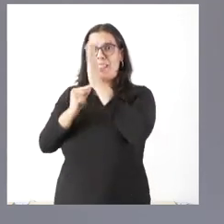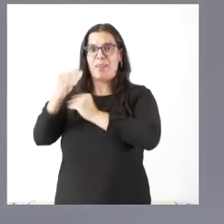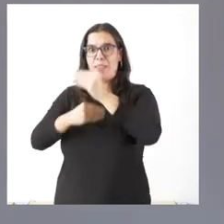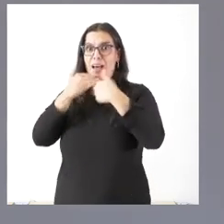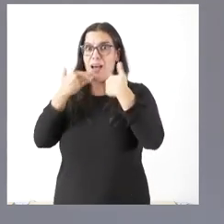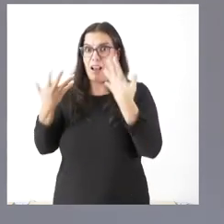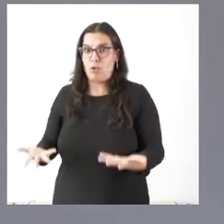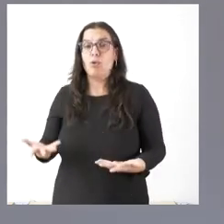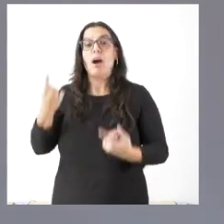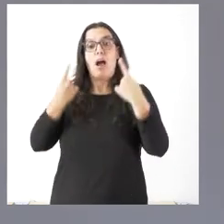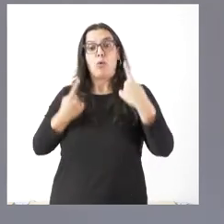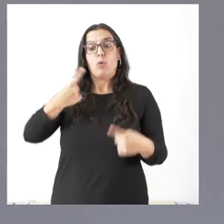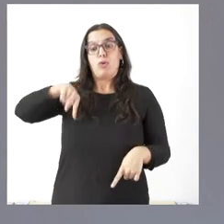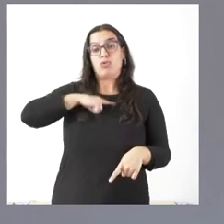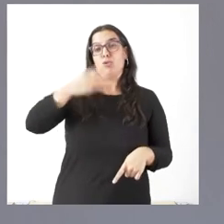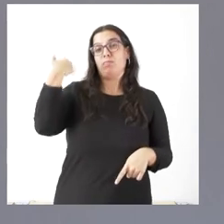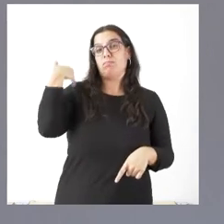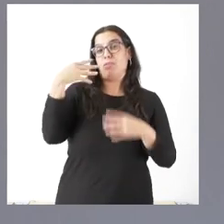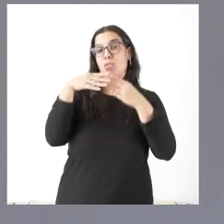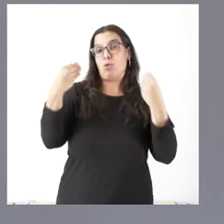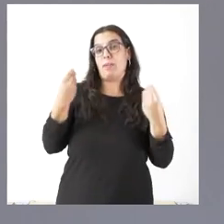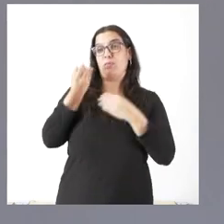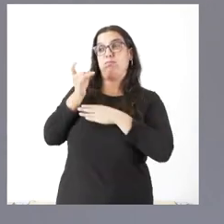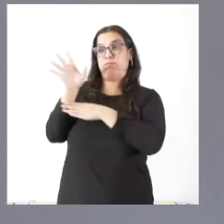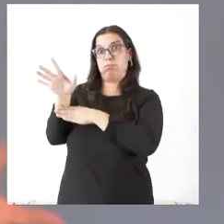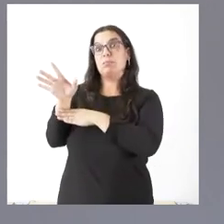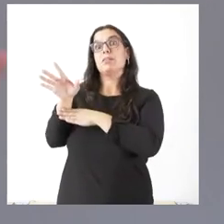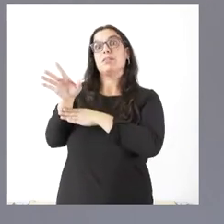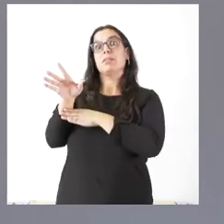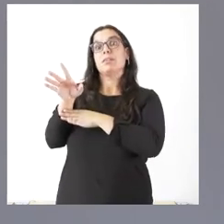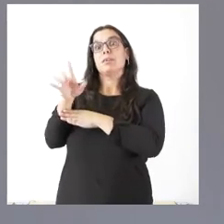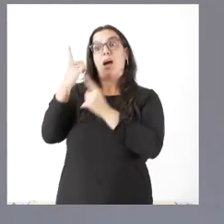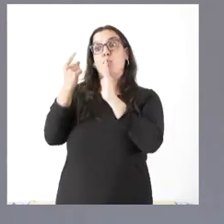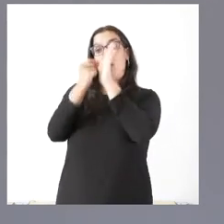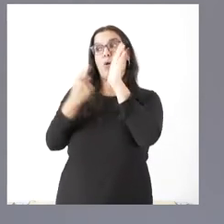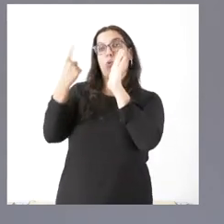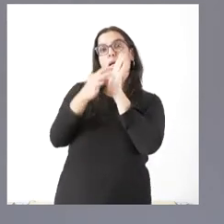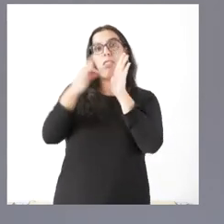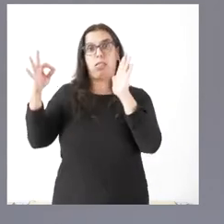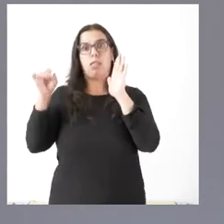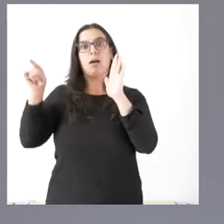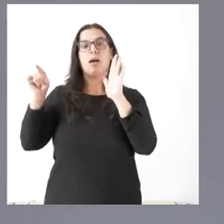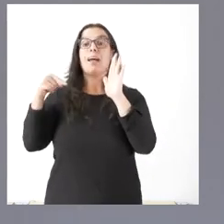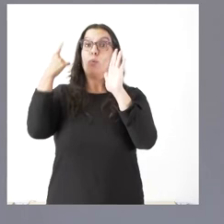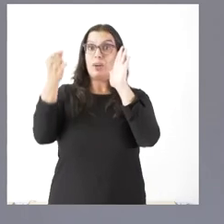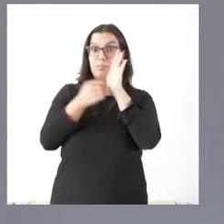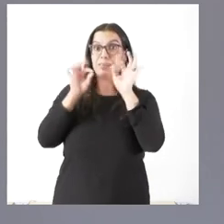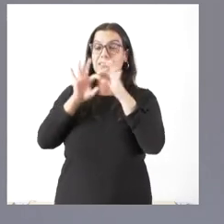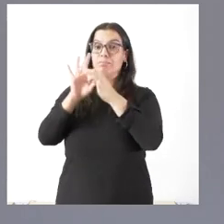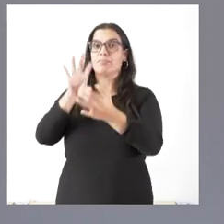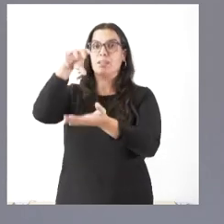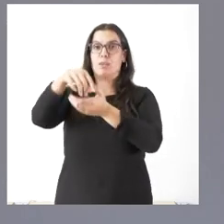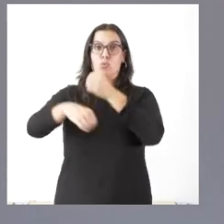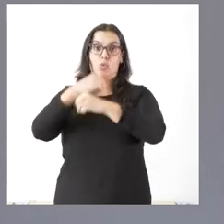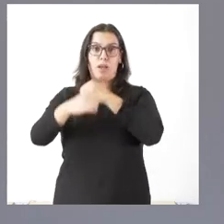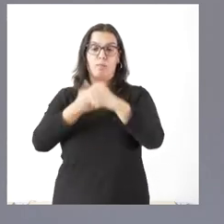algunas que les hemos propuesto en aquel trabajo que hicimos, entre ellas estaba una reflexión en torno a las nucleares que sigue plenamente vigente.